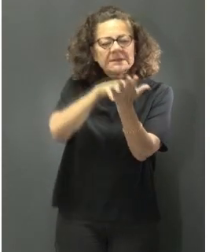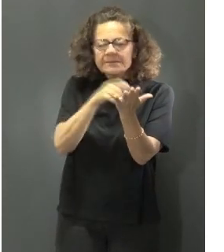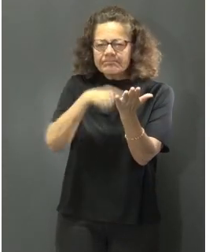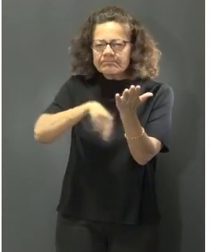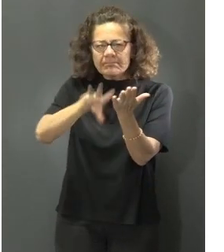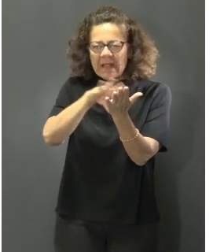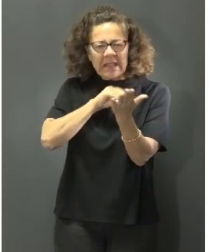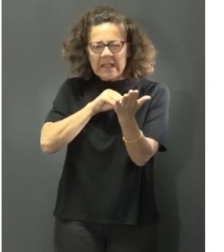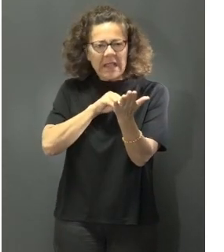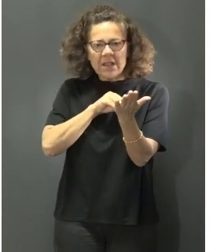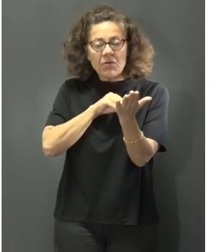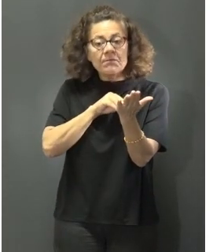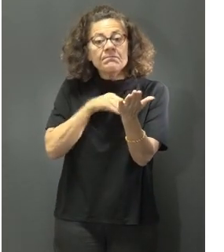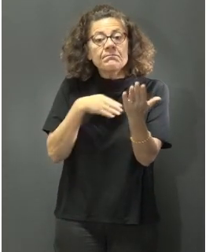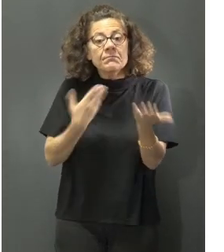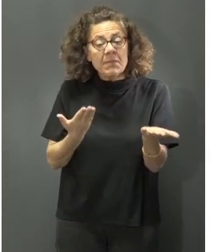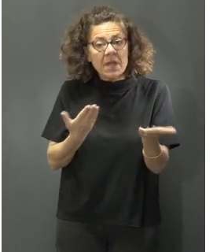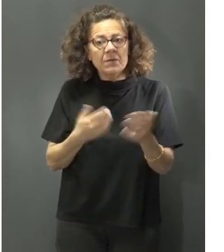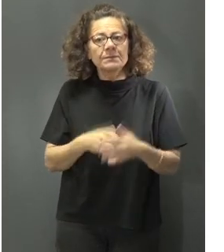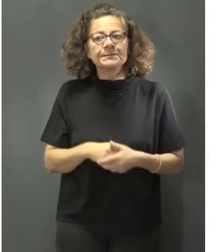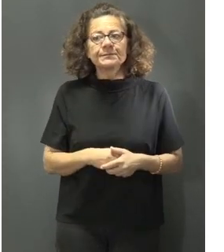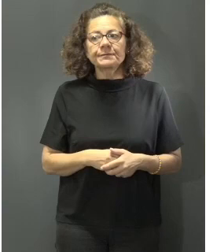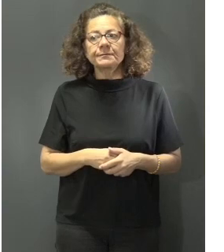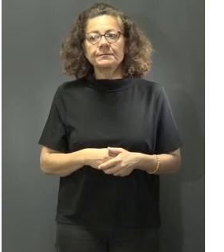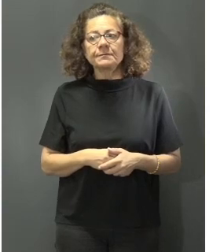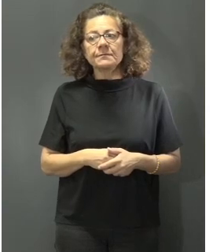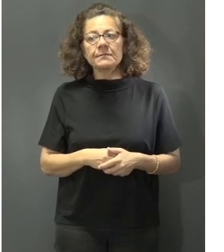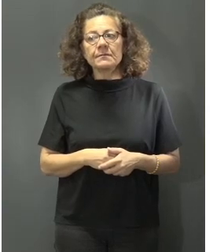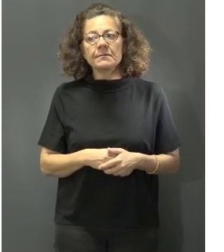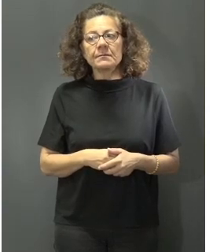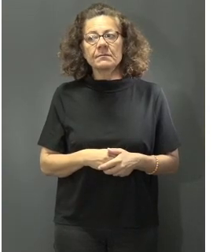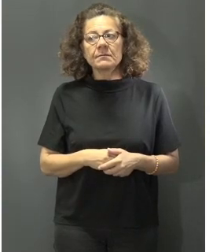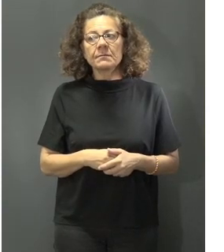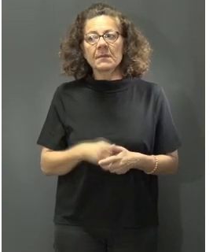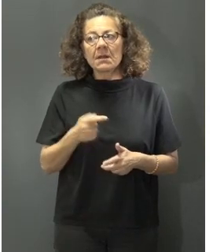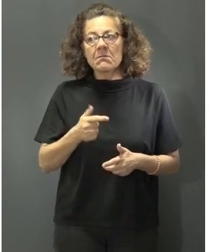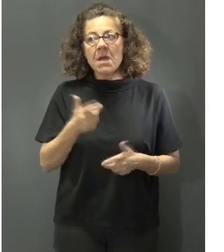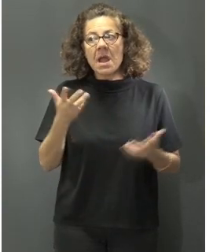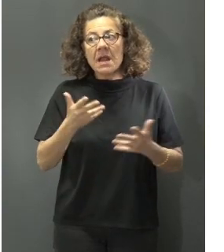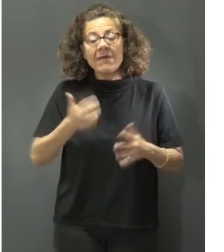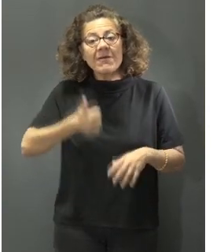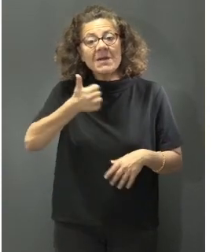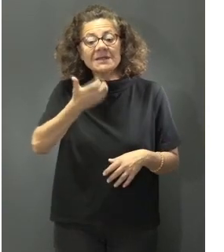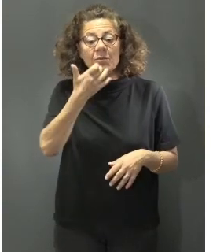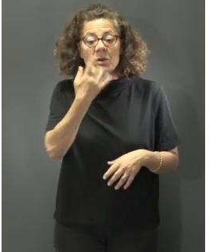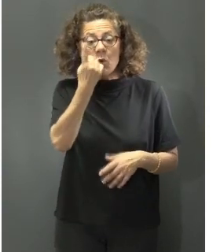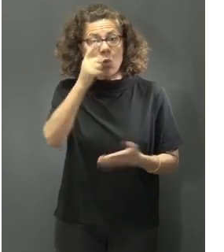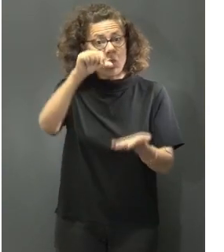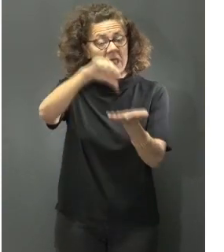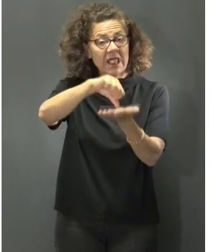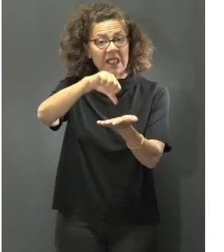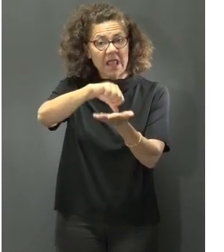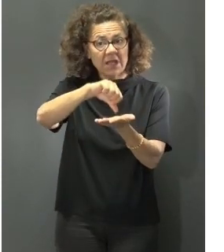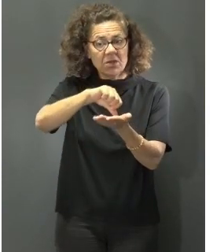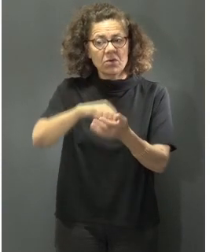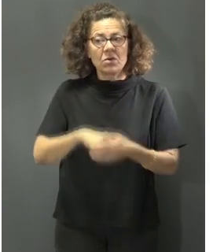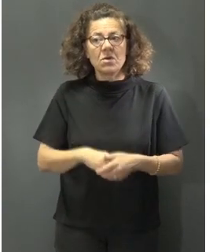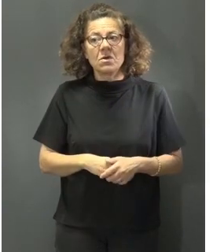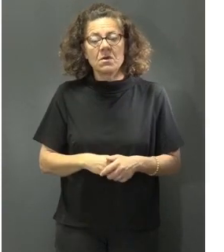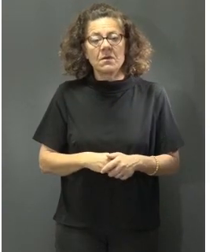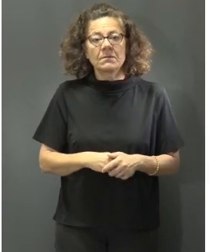están diciendo. Pero es que más grave me parecía aún que, por ejemplo, en uno de los centros